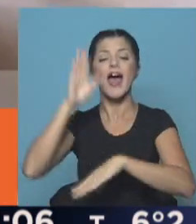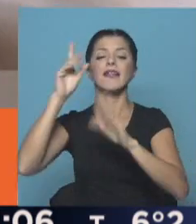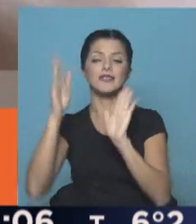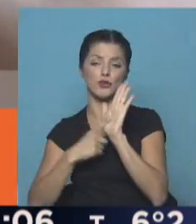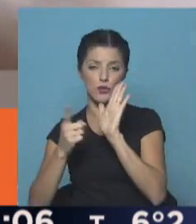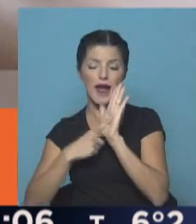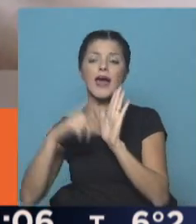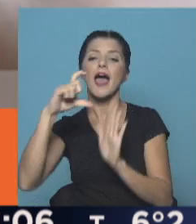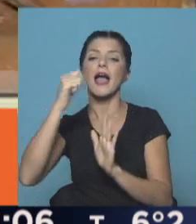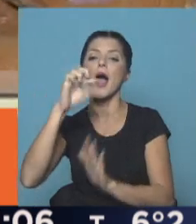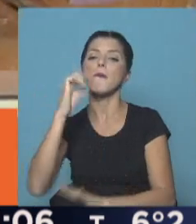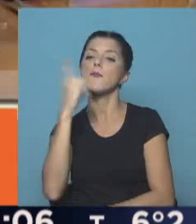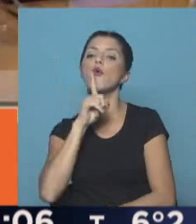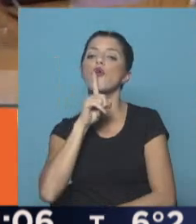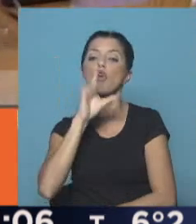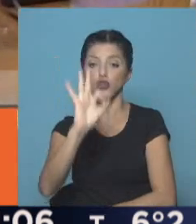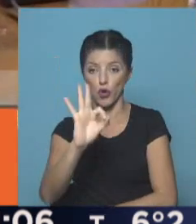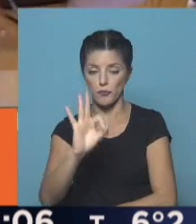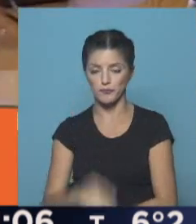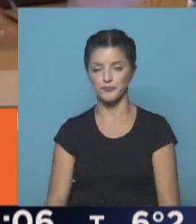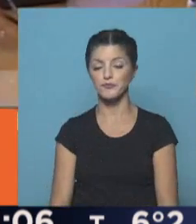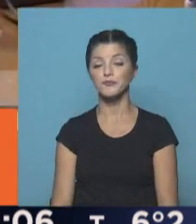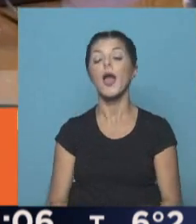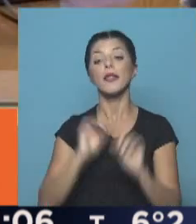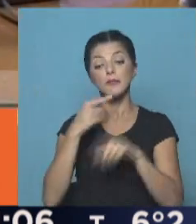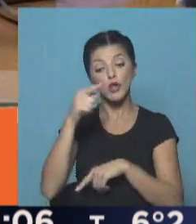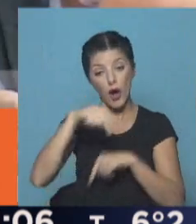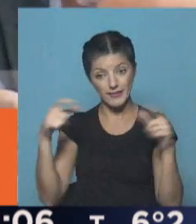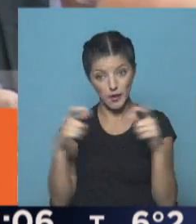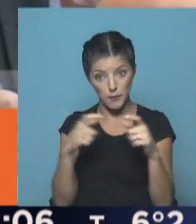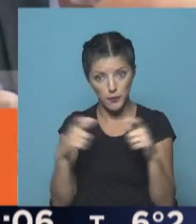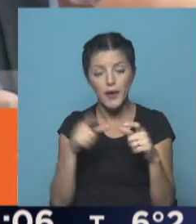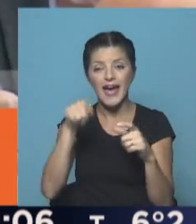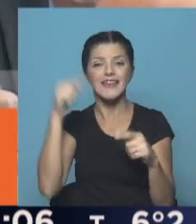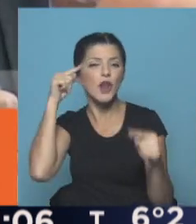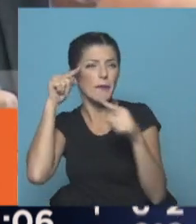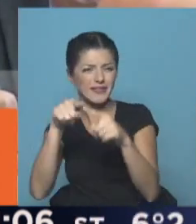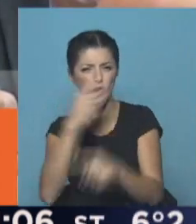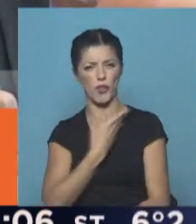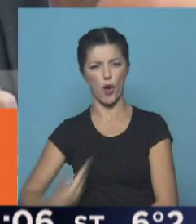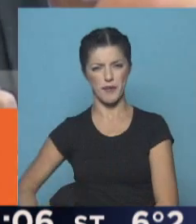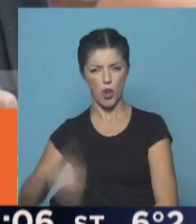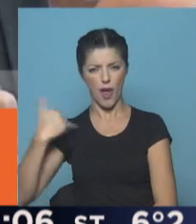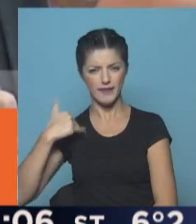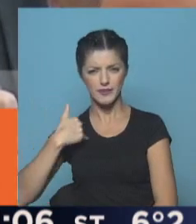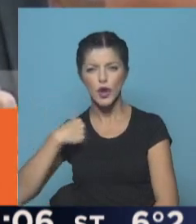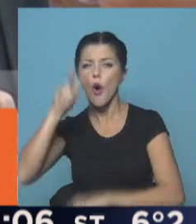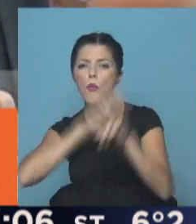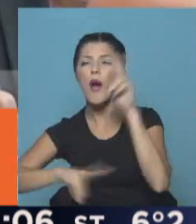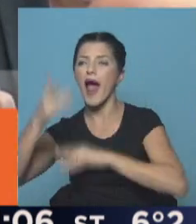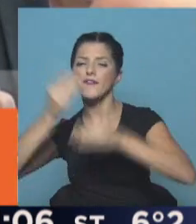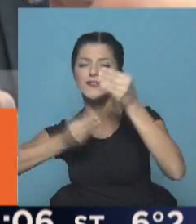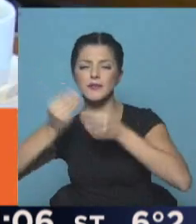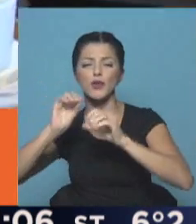Caputo. Se adelantó que esta operatoria se enmarca en el objetivo del Gobierno Nacional de asegurar el financiamiento en las